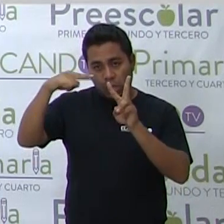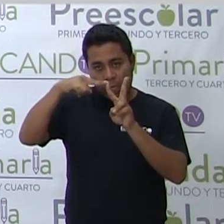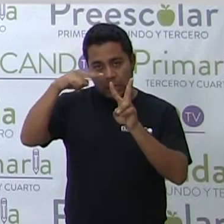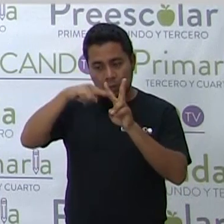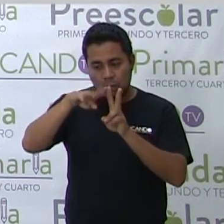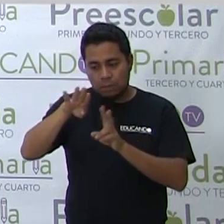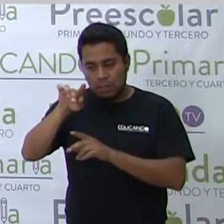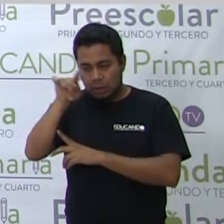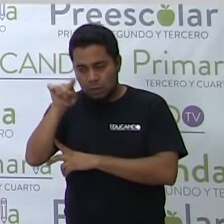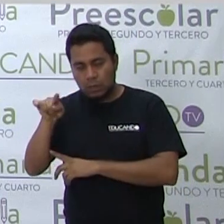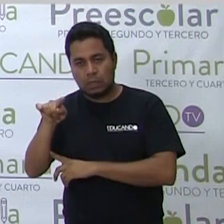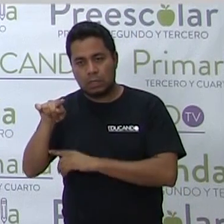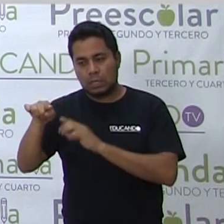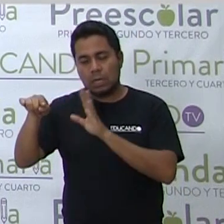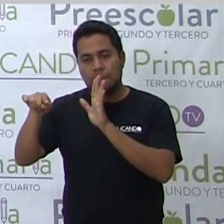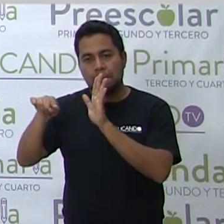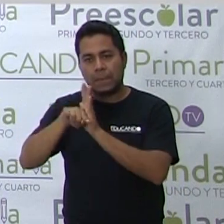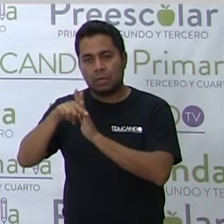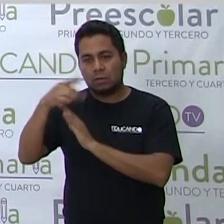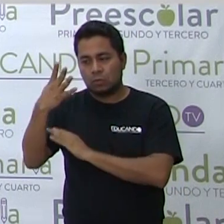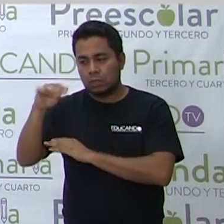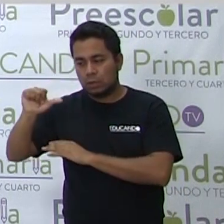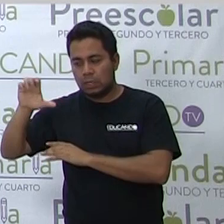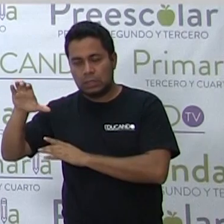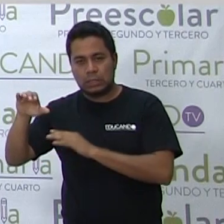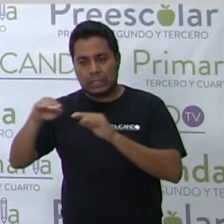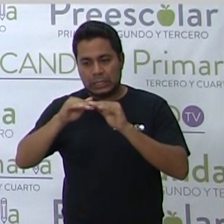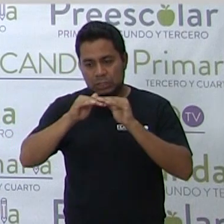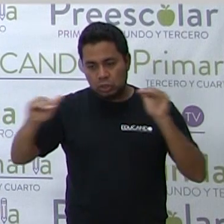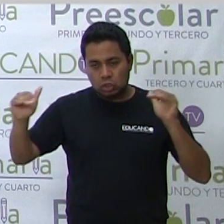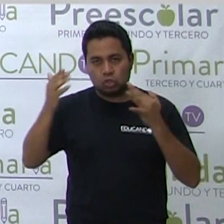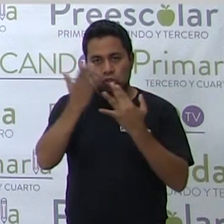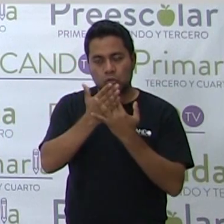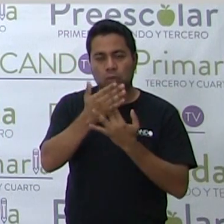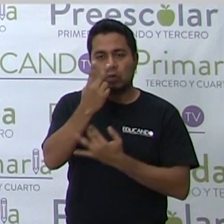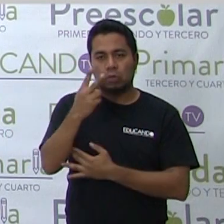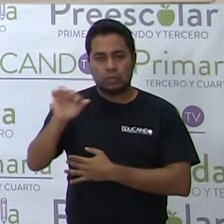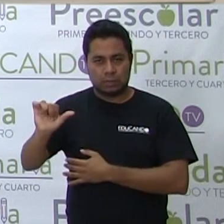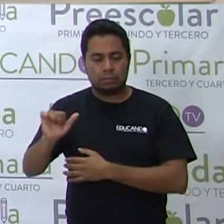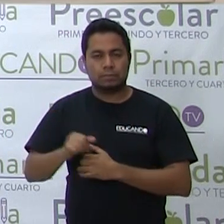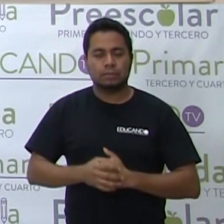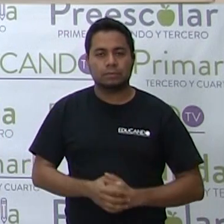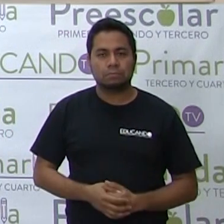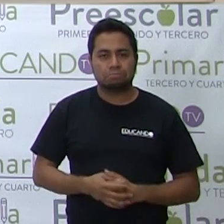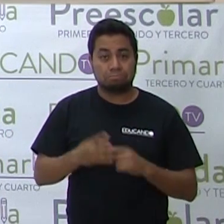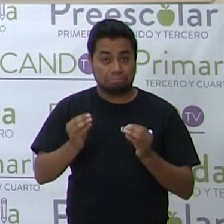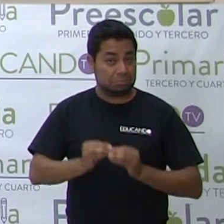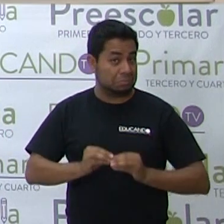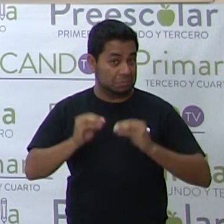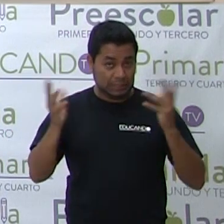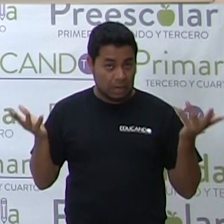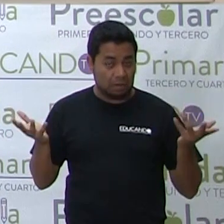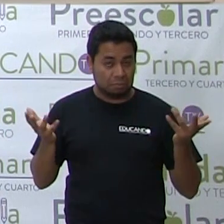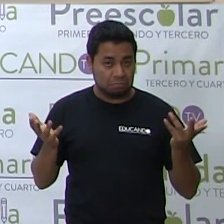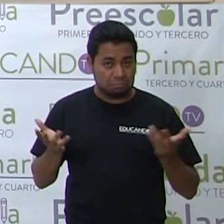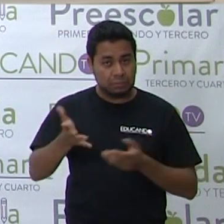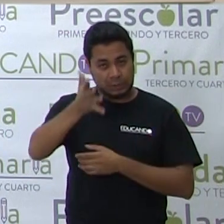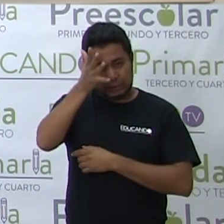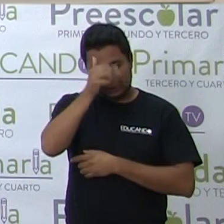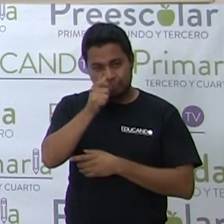cu B cu - 4ac sobre 2 a está claro ya